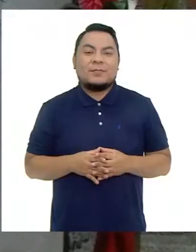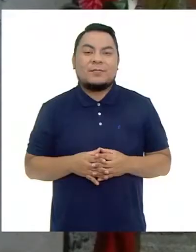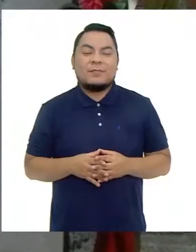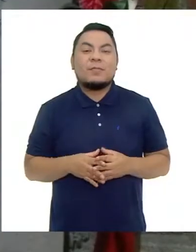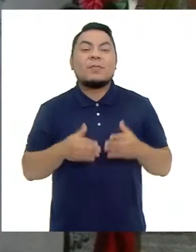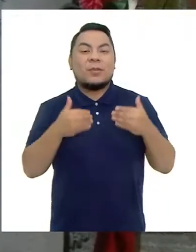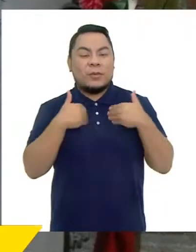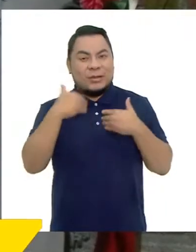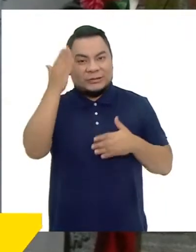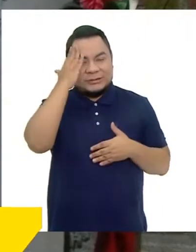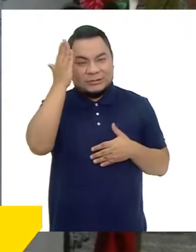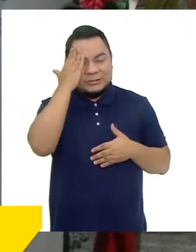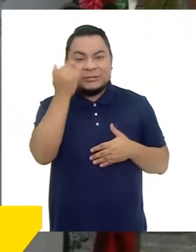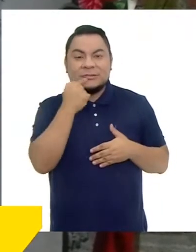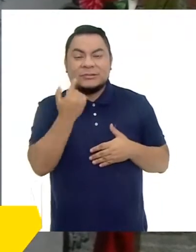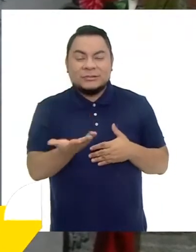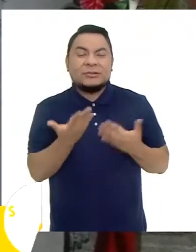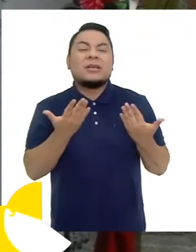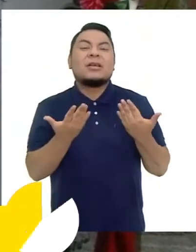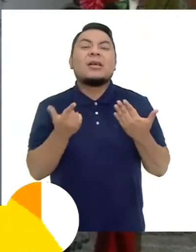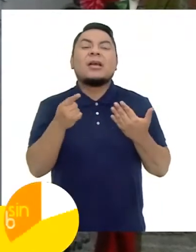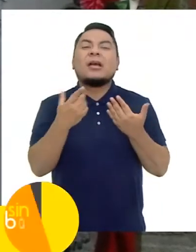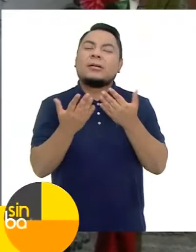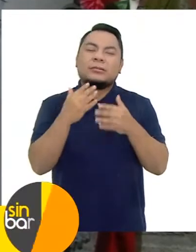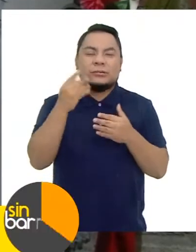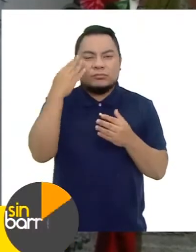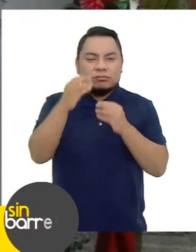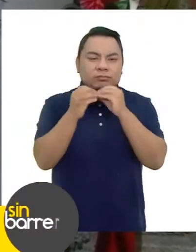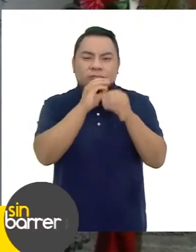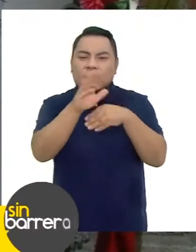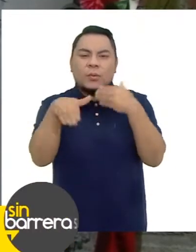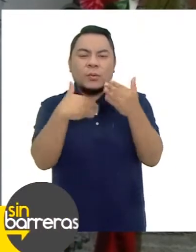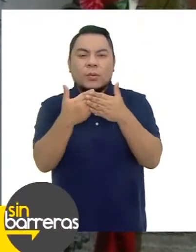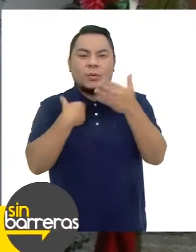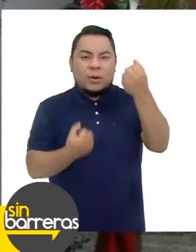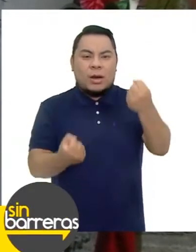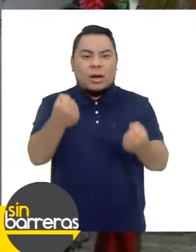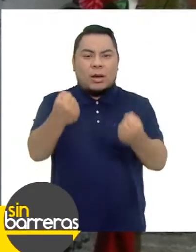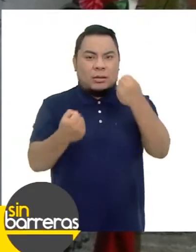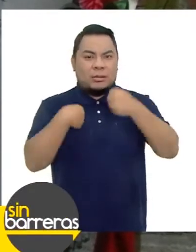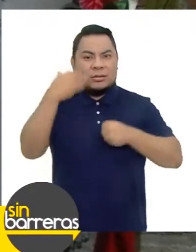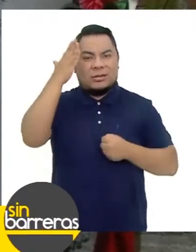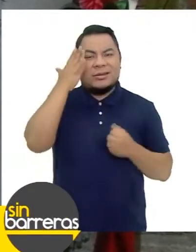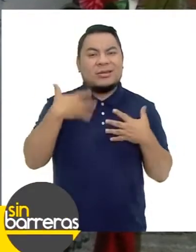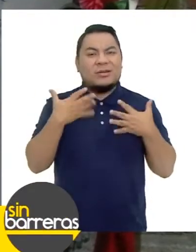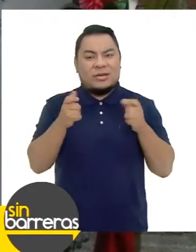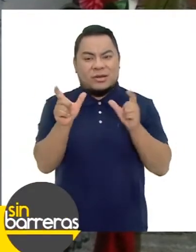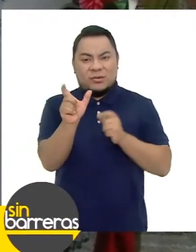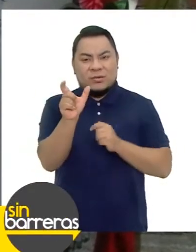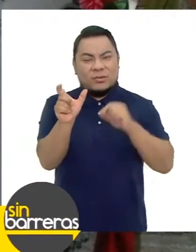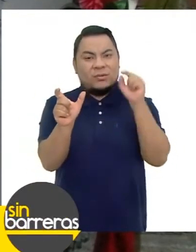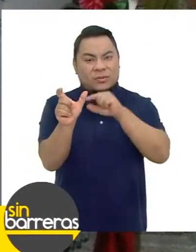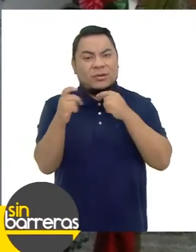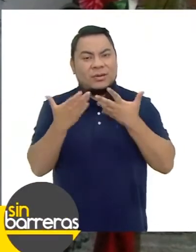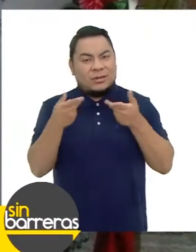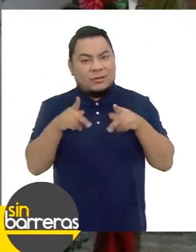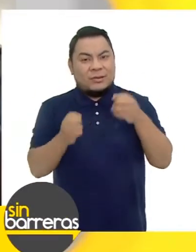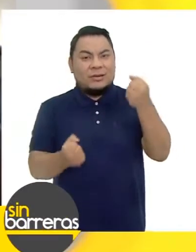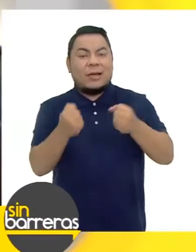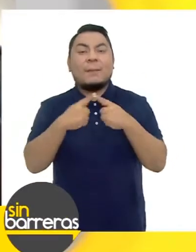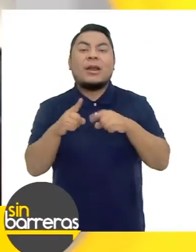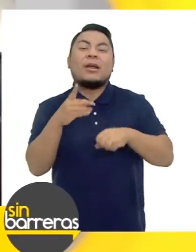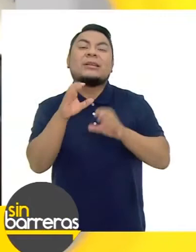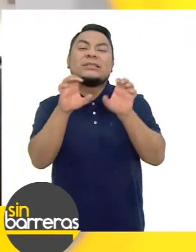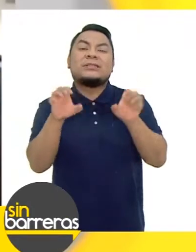Yo sé manejar, manejo carro y quisiera tener mi licencia de conducir. Y con el certificado médico